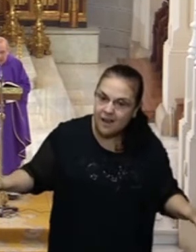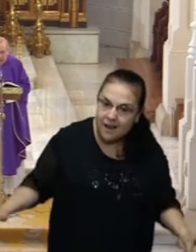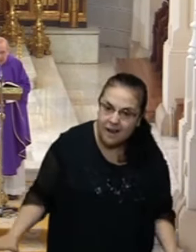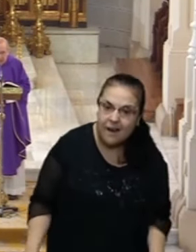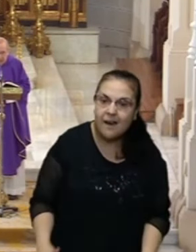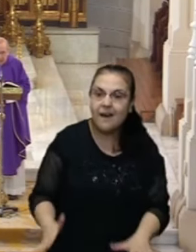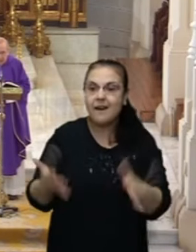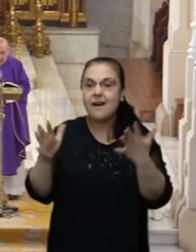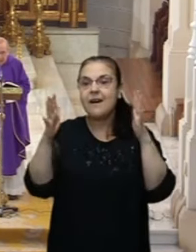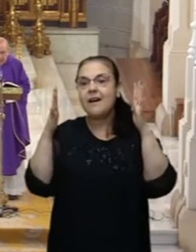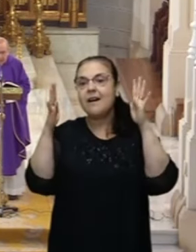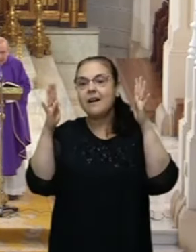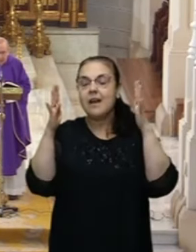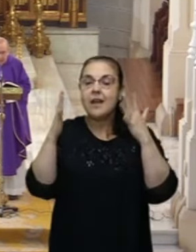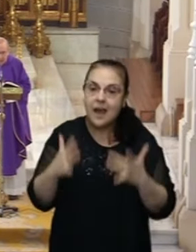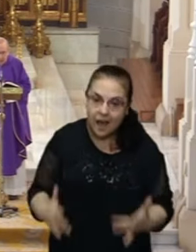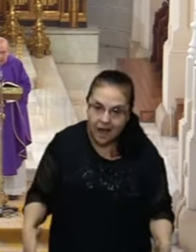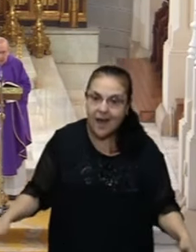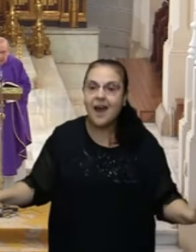aleluya,